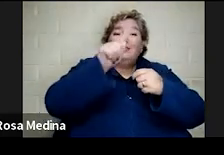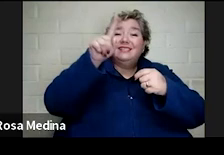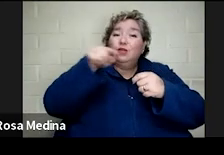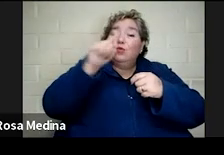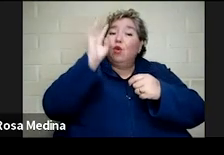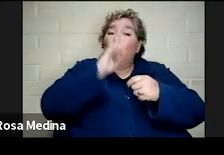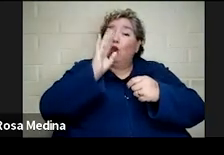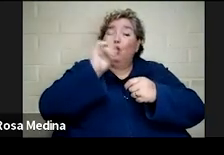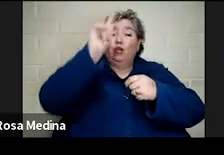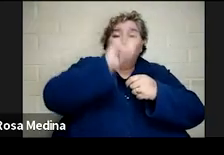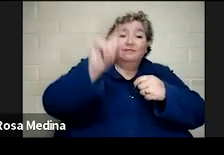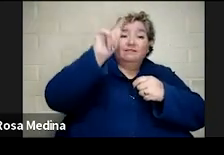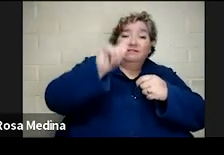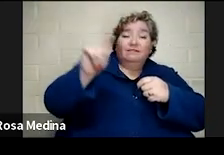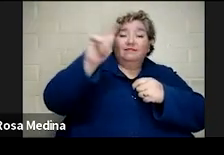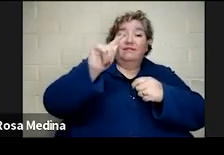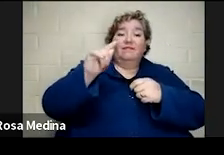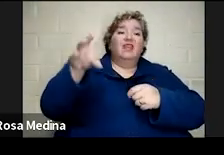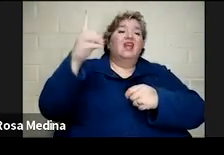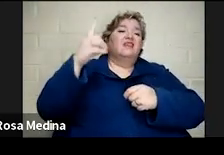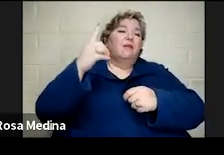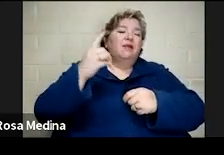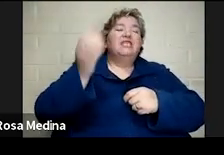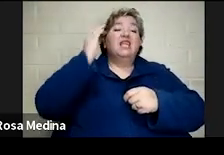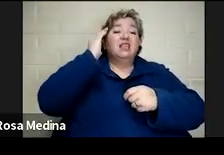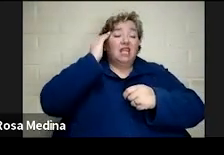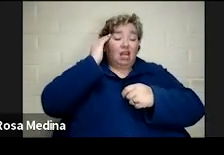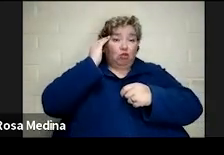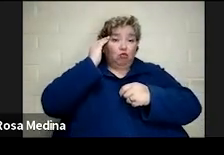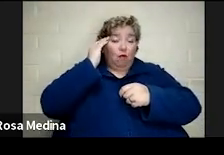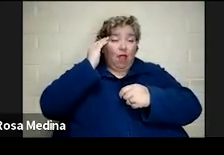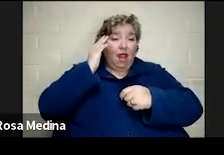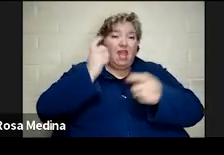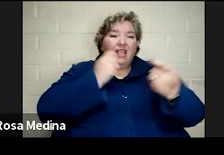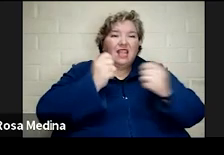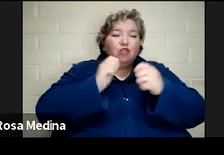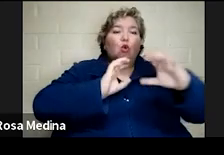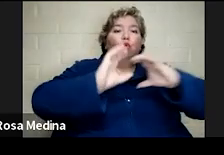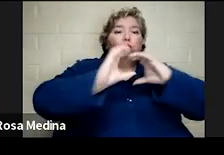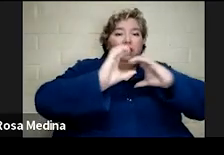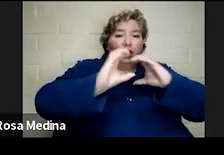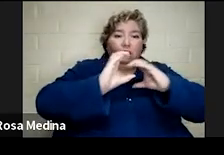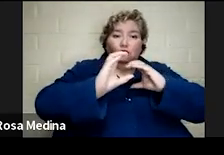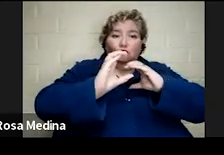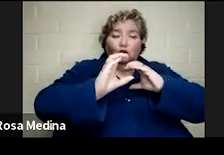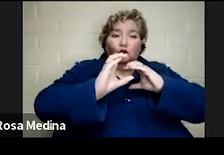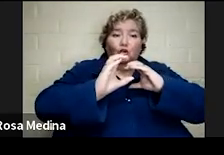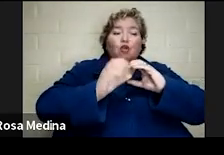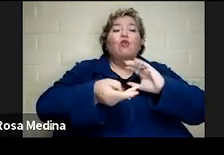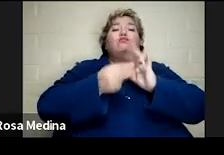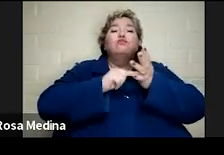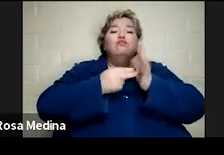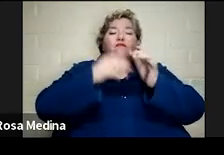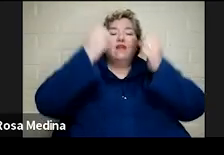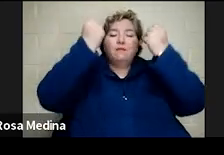colores, como la discapacidad intelectual, el trastorno de la comunicación, el trastorno del espectro